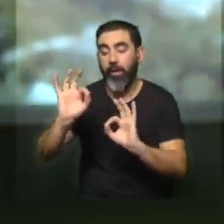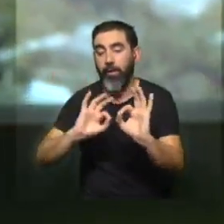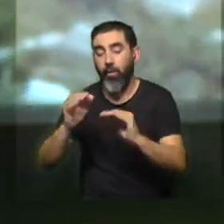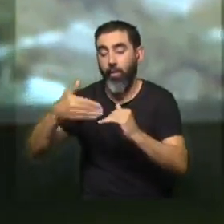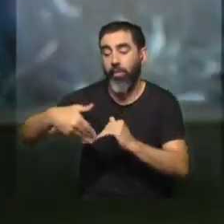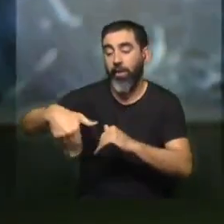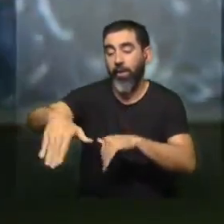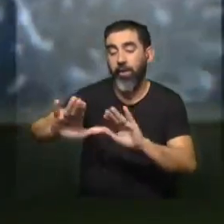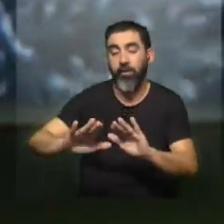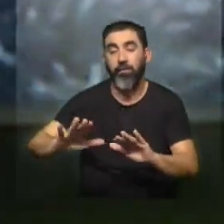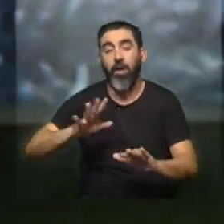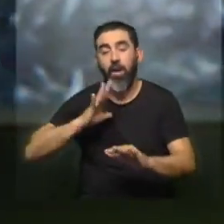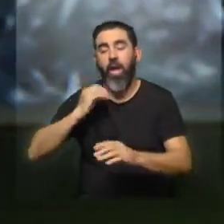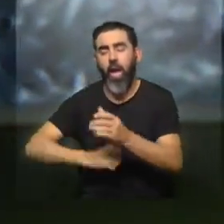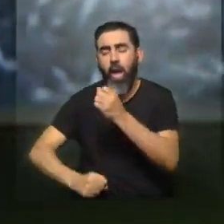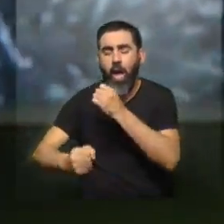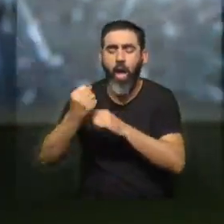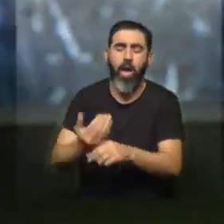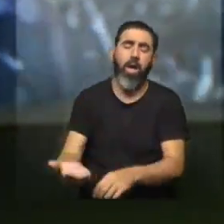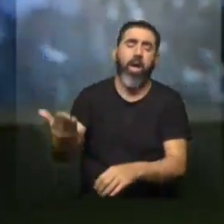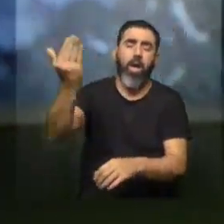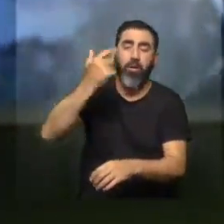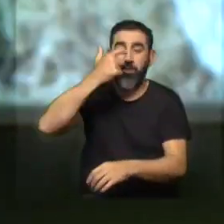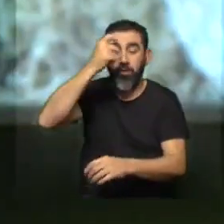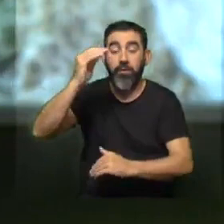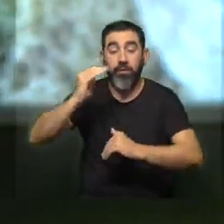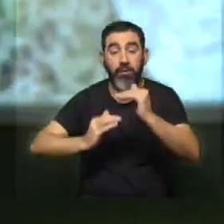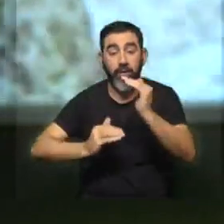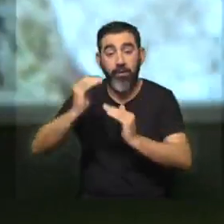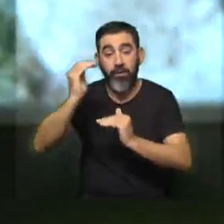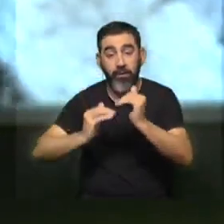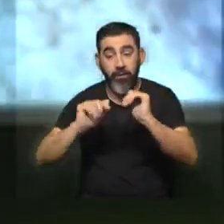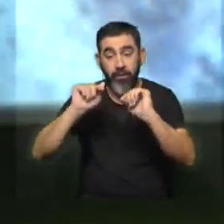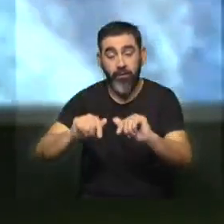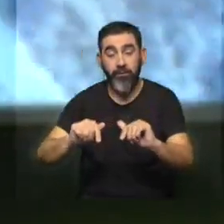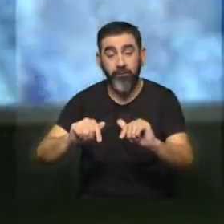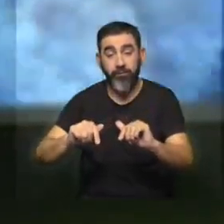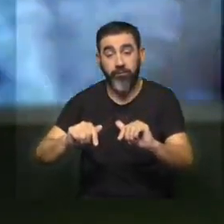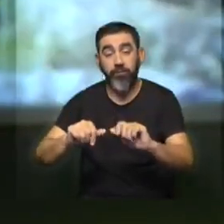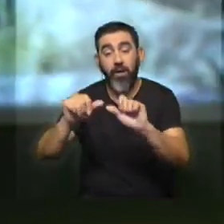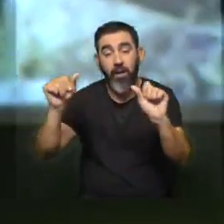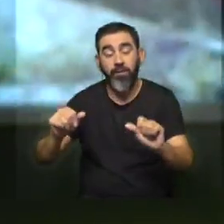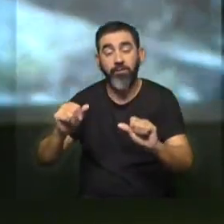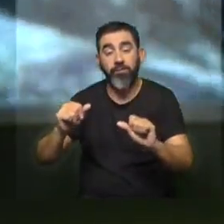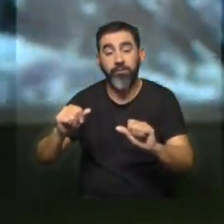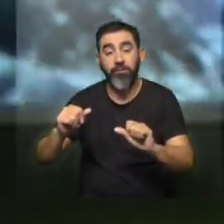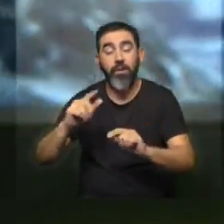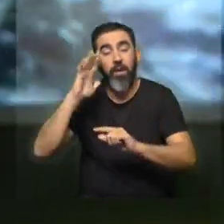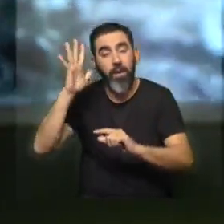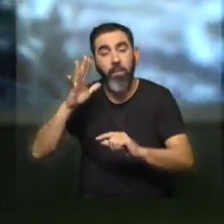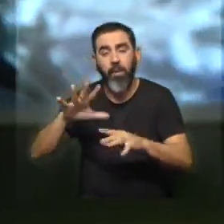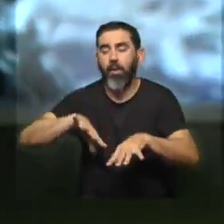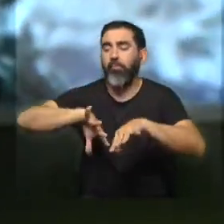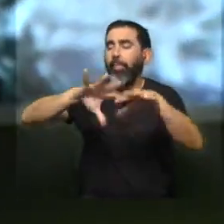dejarlos. Están ahí hace mucho tiempo, la técnica constructiva hace que pervivan. Uno parece que están